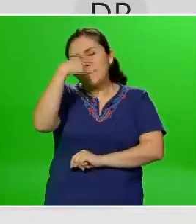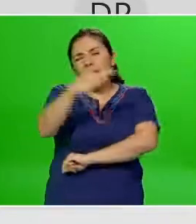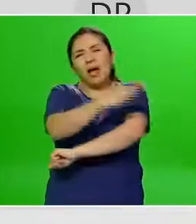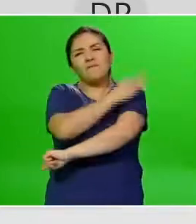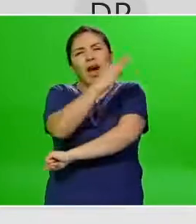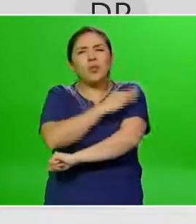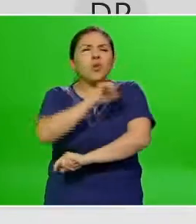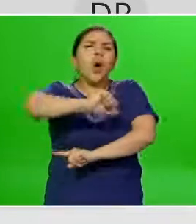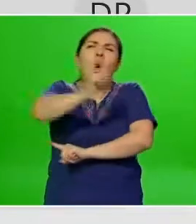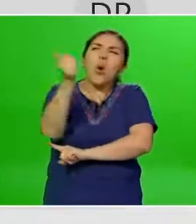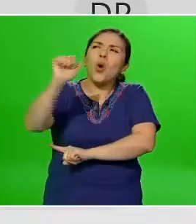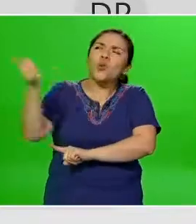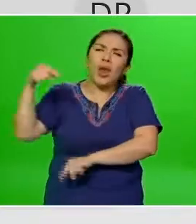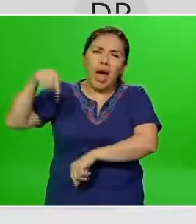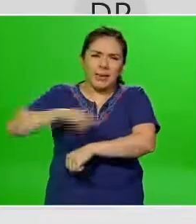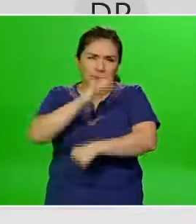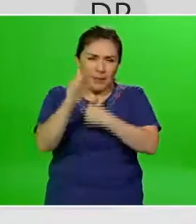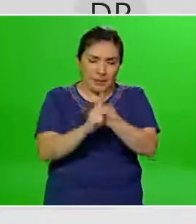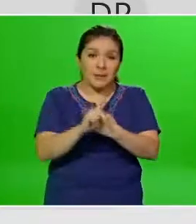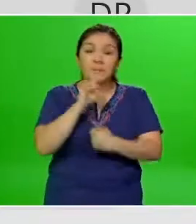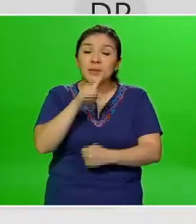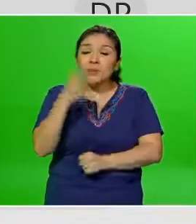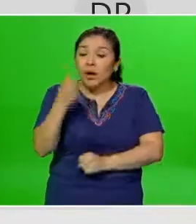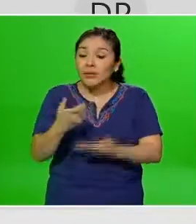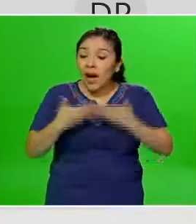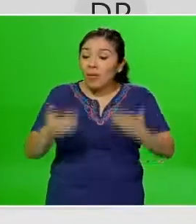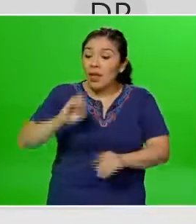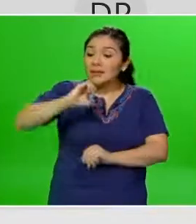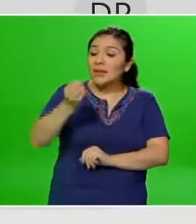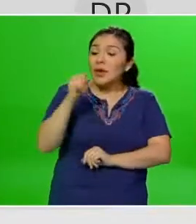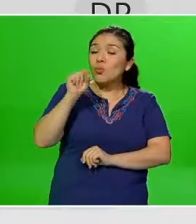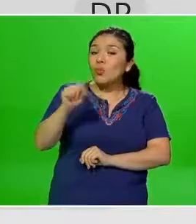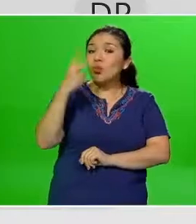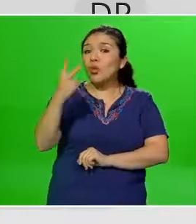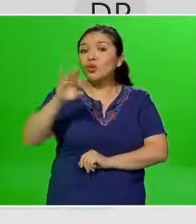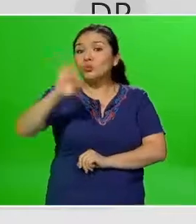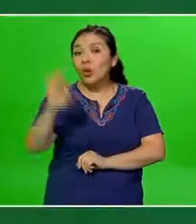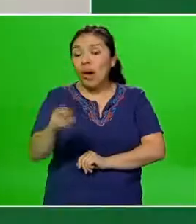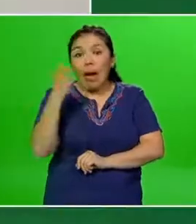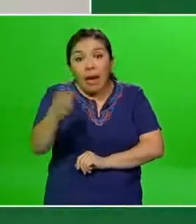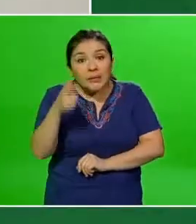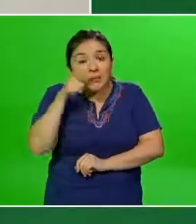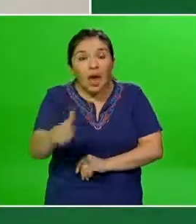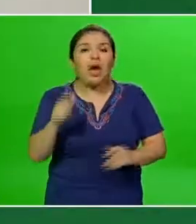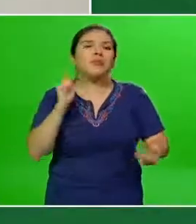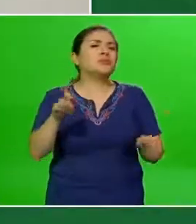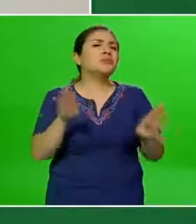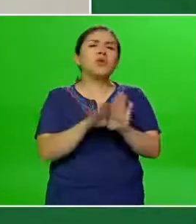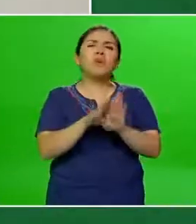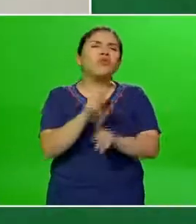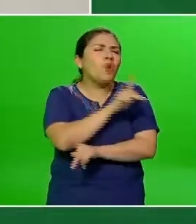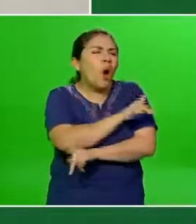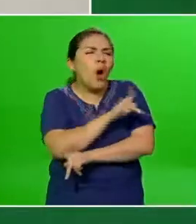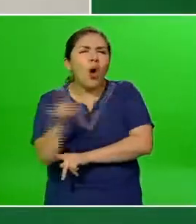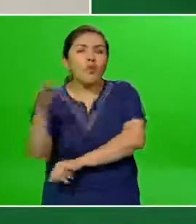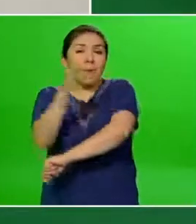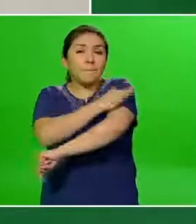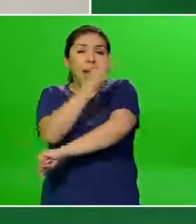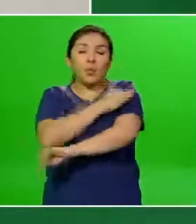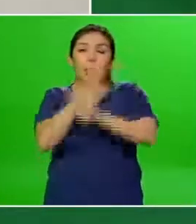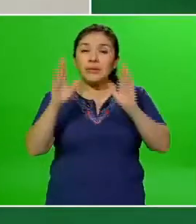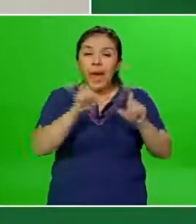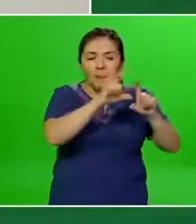aplicado en el país. Estamos hablando justo de este 0,2%, lo que quiere decir que prácticamente todas las dosis que en su momento